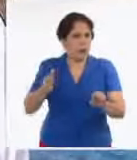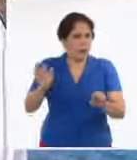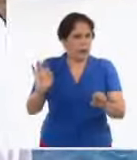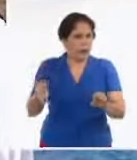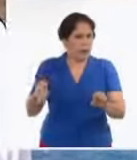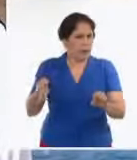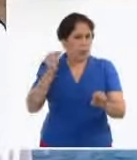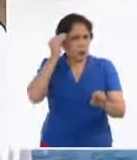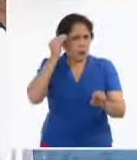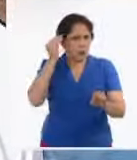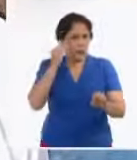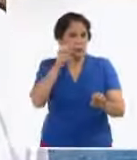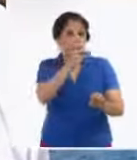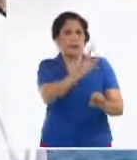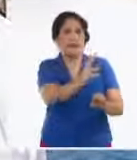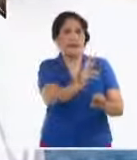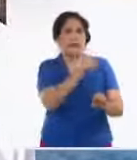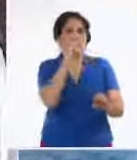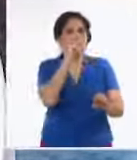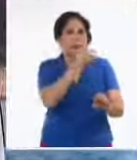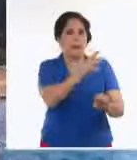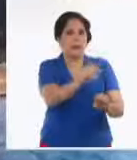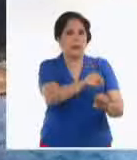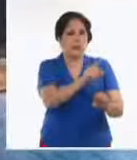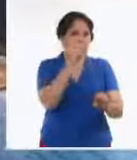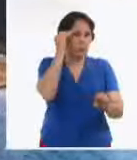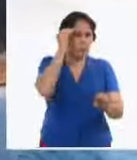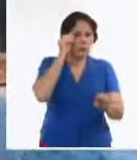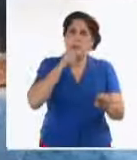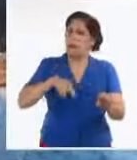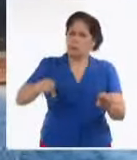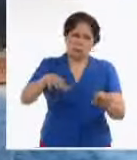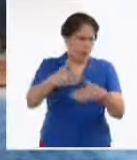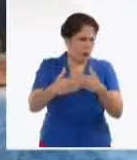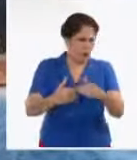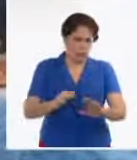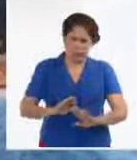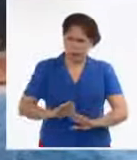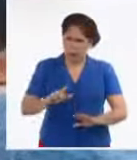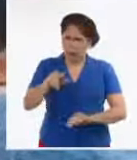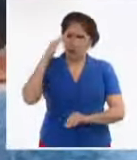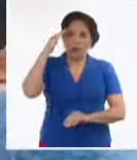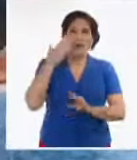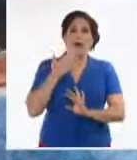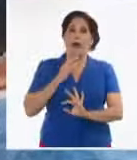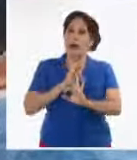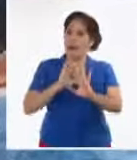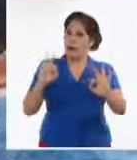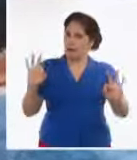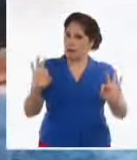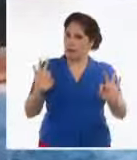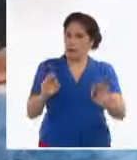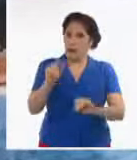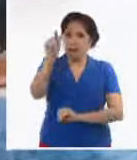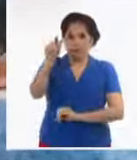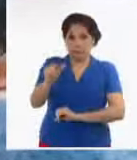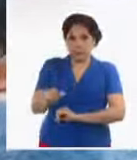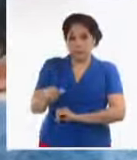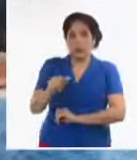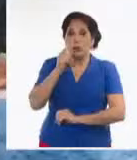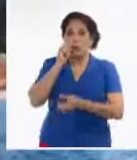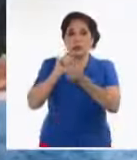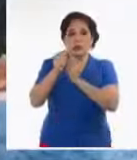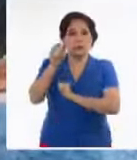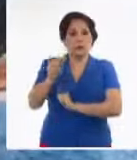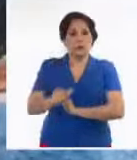de capitán tercera, con Luis Raúl Domínguez en campo corto. No, eso no tiene problema ninguno, es decir, ya ustedes saben la calidad que tiene Yesán, que para mí en este momento es